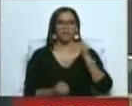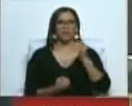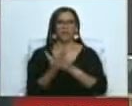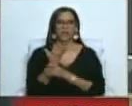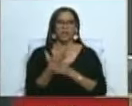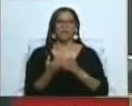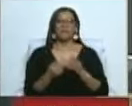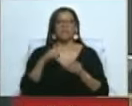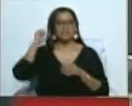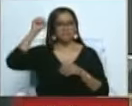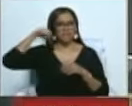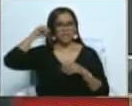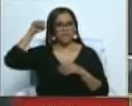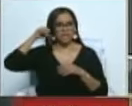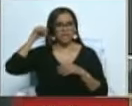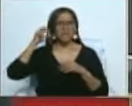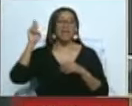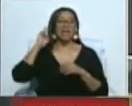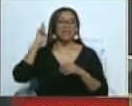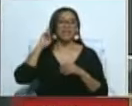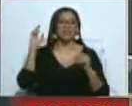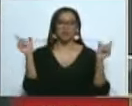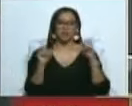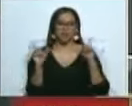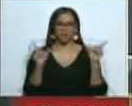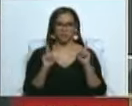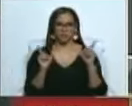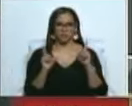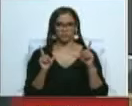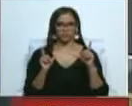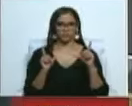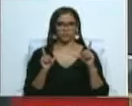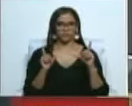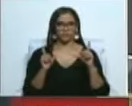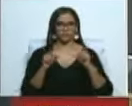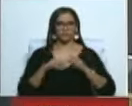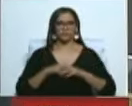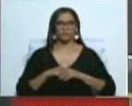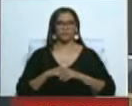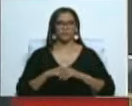del cine, la radio y la televisión.